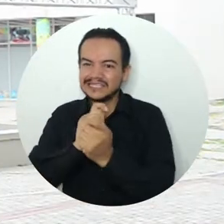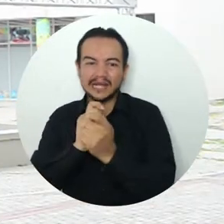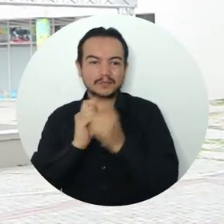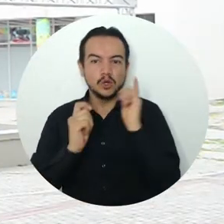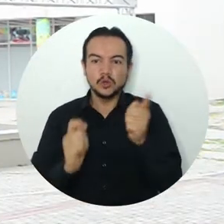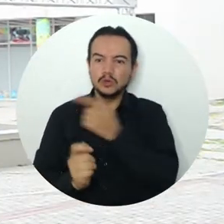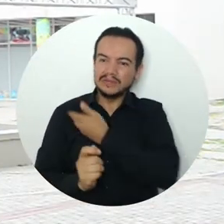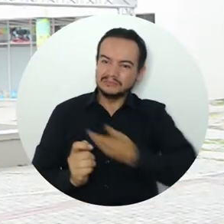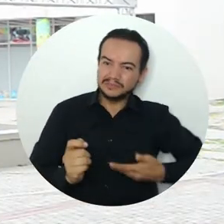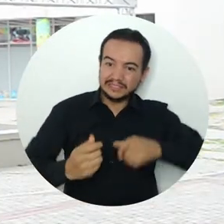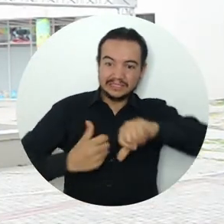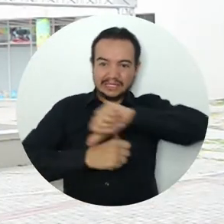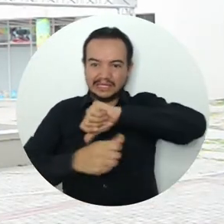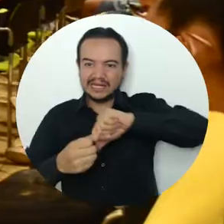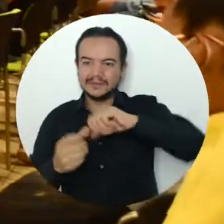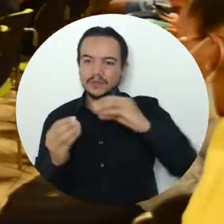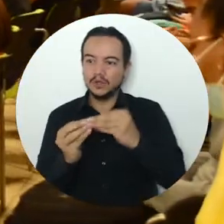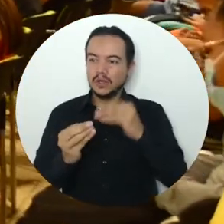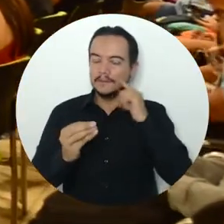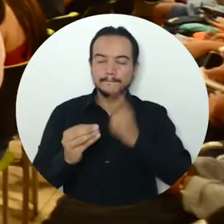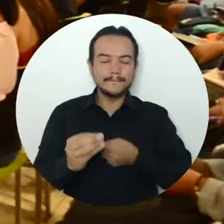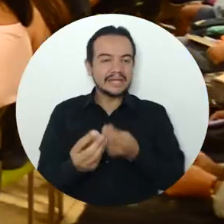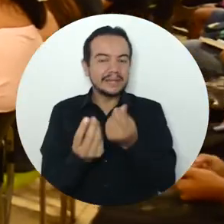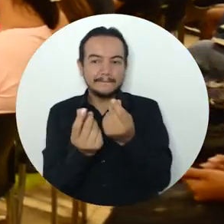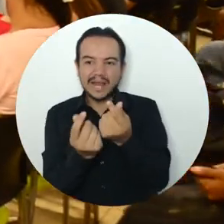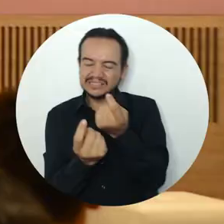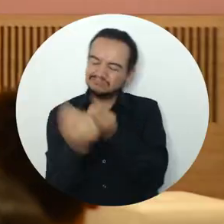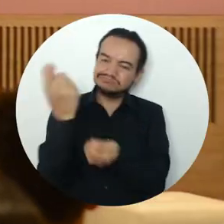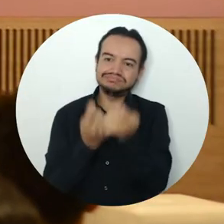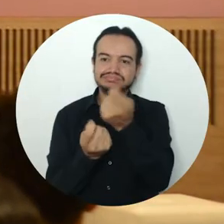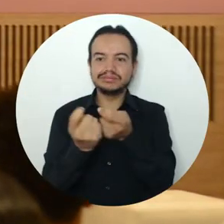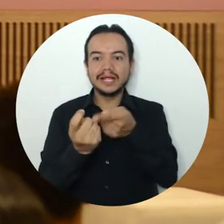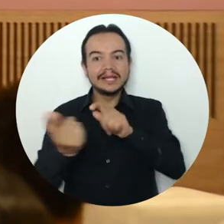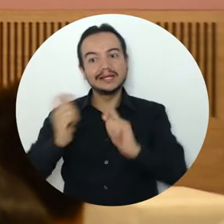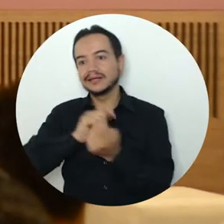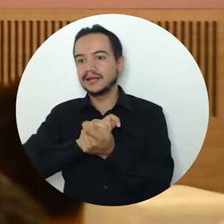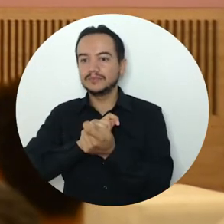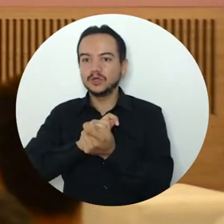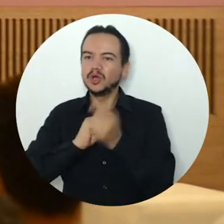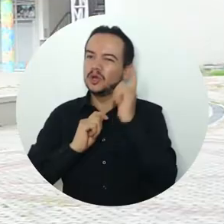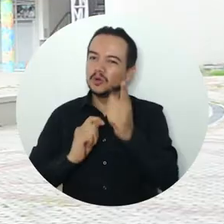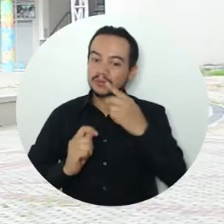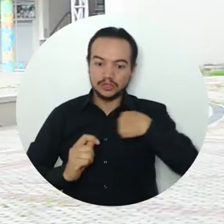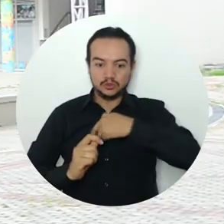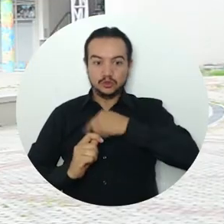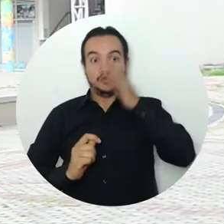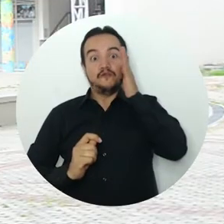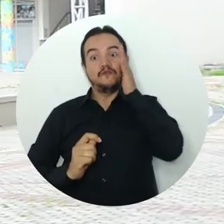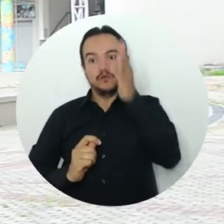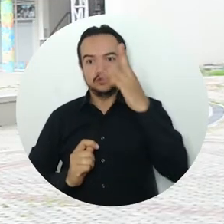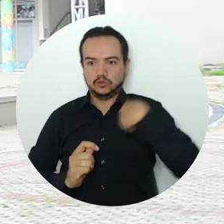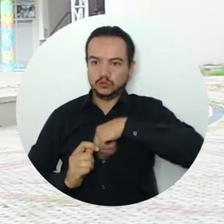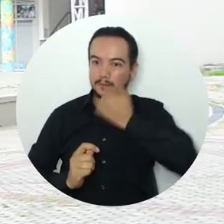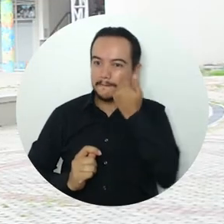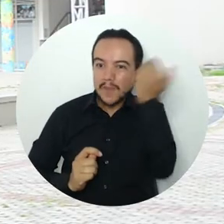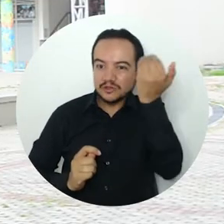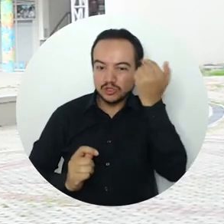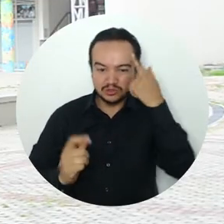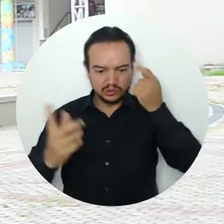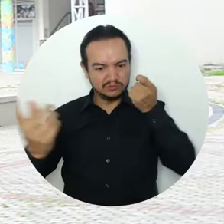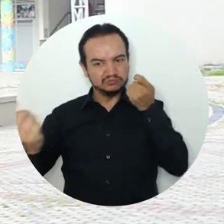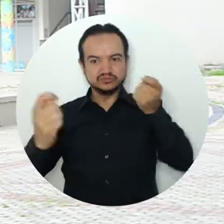cambio de gobierno, coyuntura económica, sobre todo porque nosotros somos como las personas que en el futuro van a tener las riendas de esa